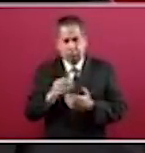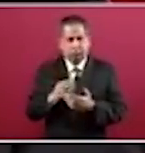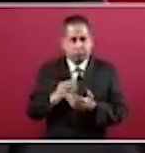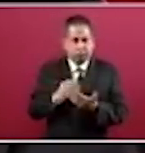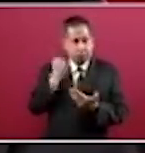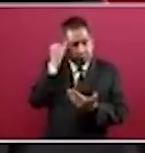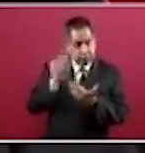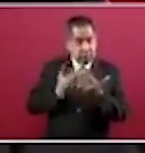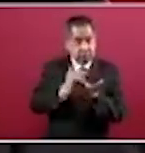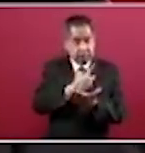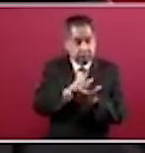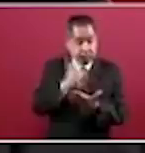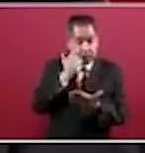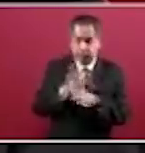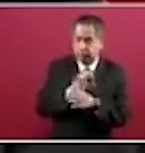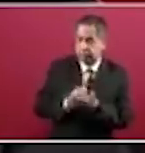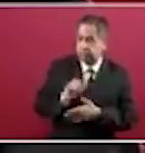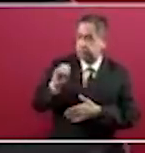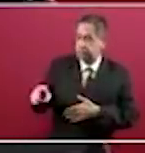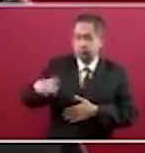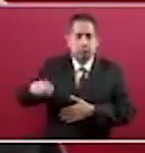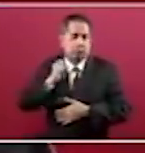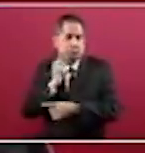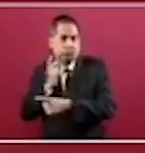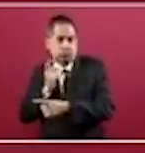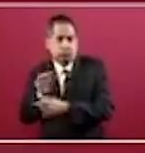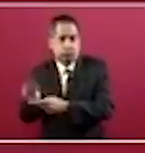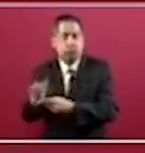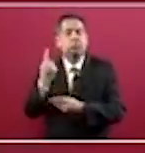una iniciativa para que